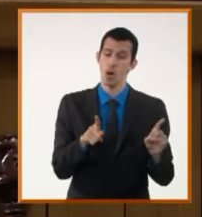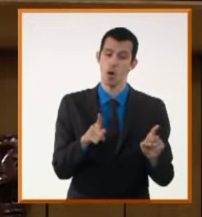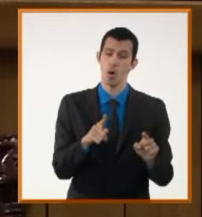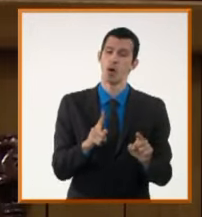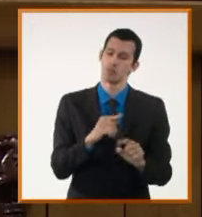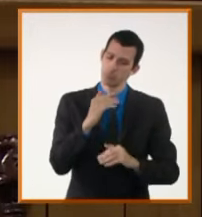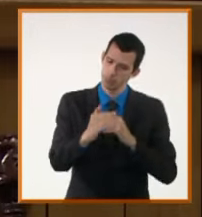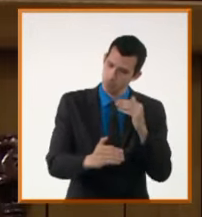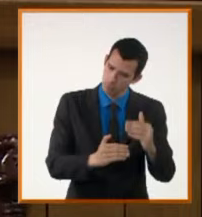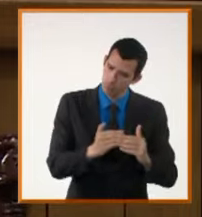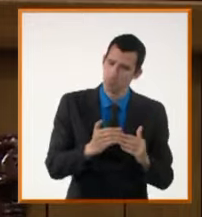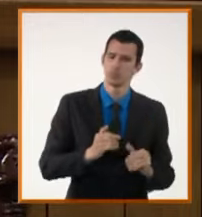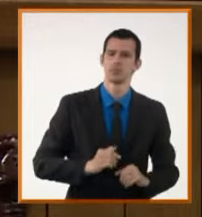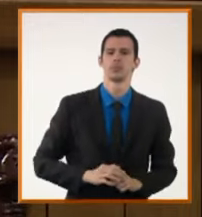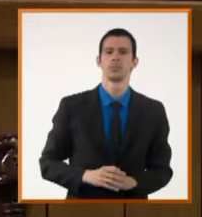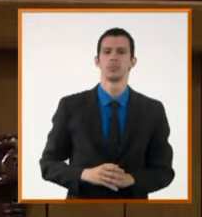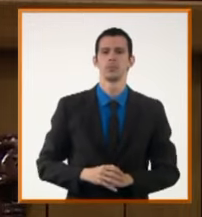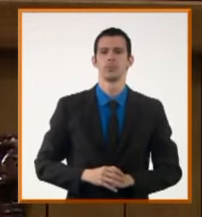otra parte,